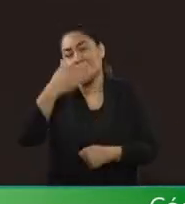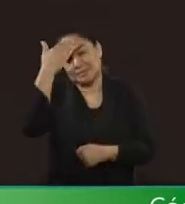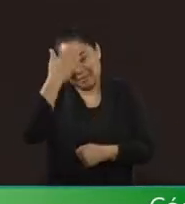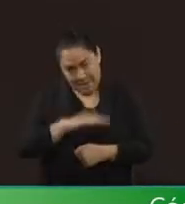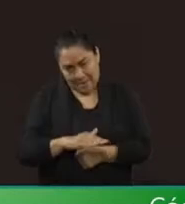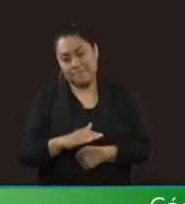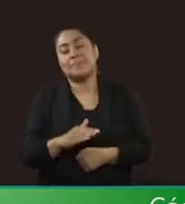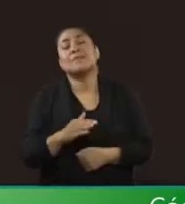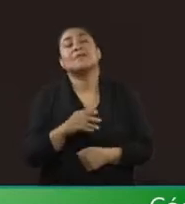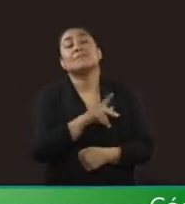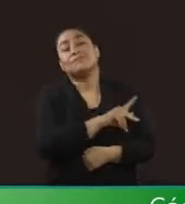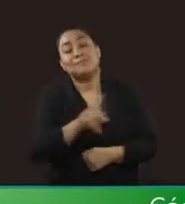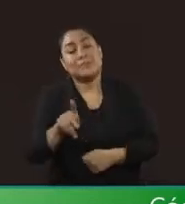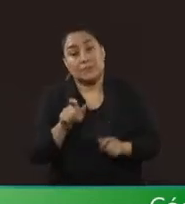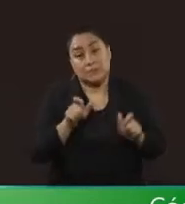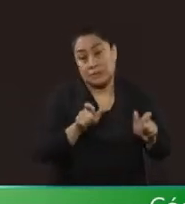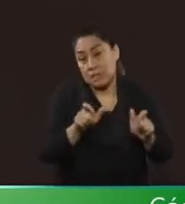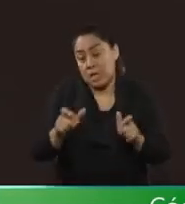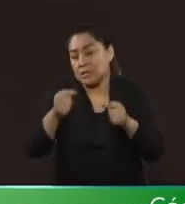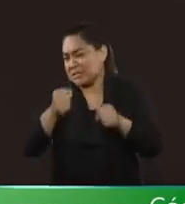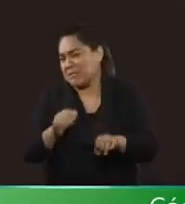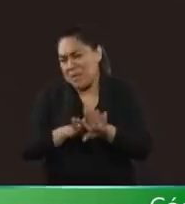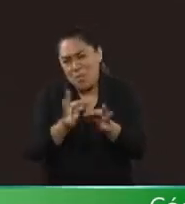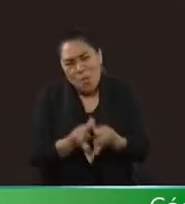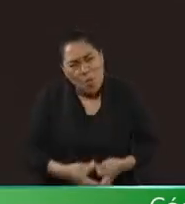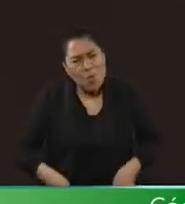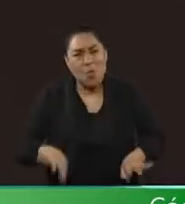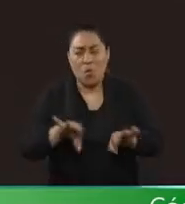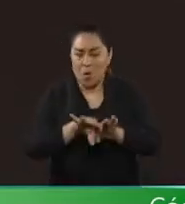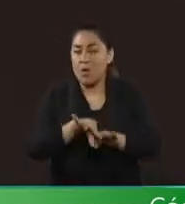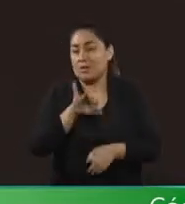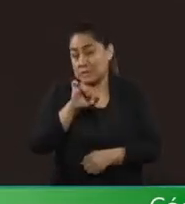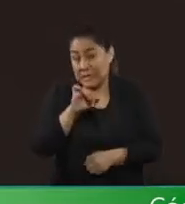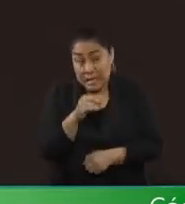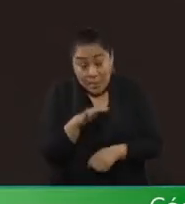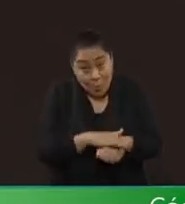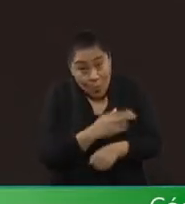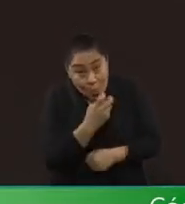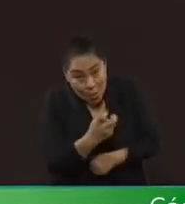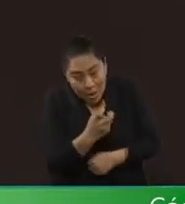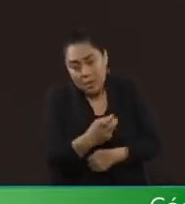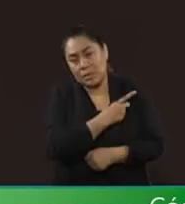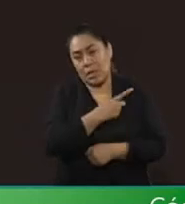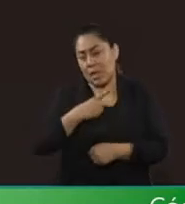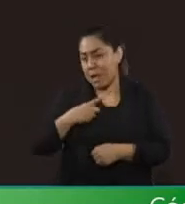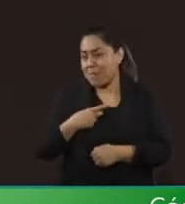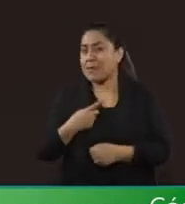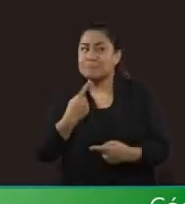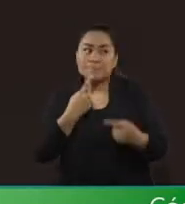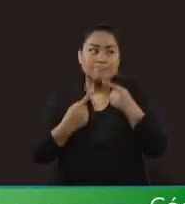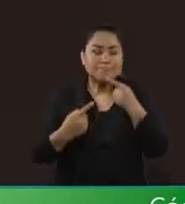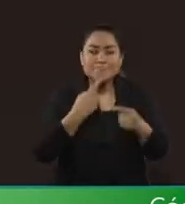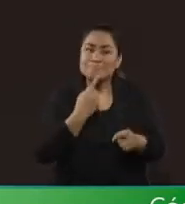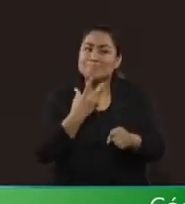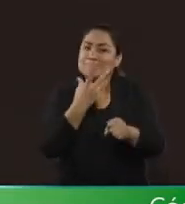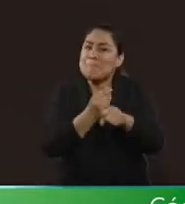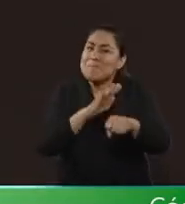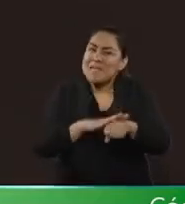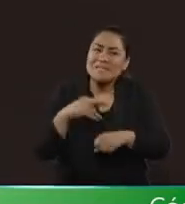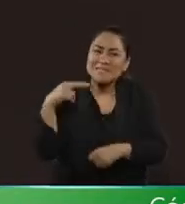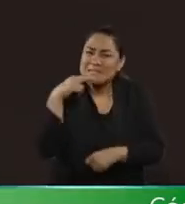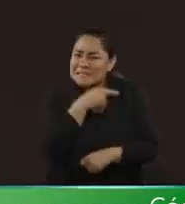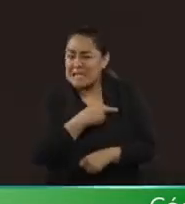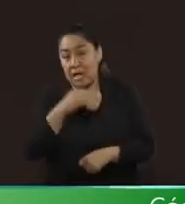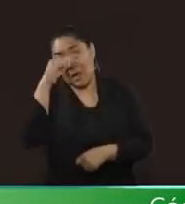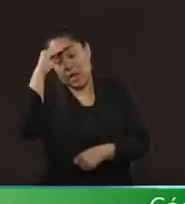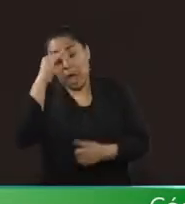una de las prioridades más apremiantes, pero justo es por ello que tenemos que dar una solución efectiva y no solamente insistir